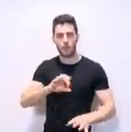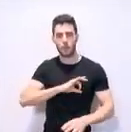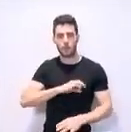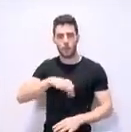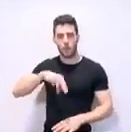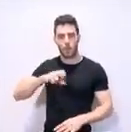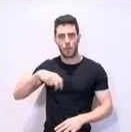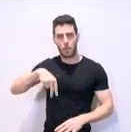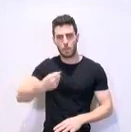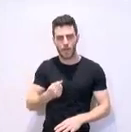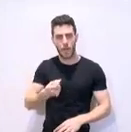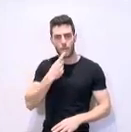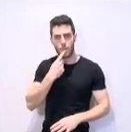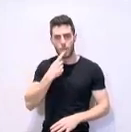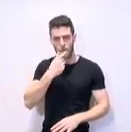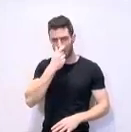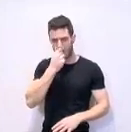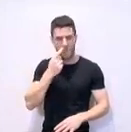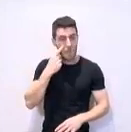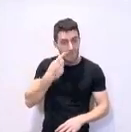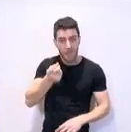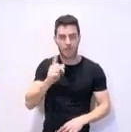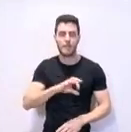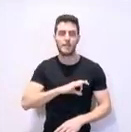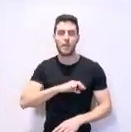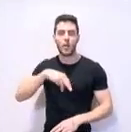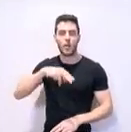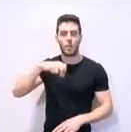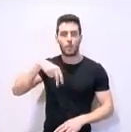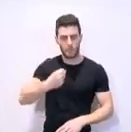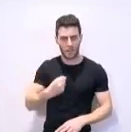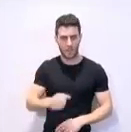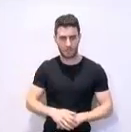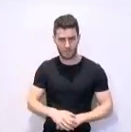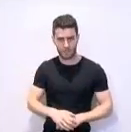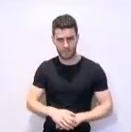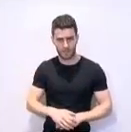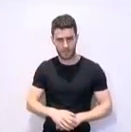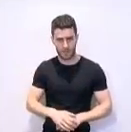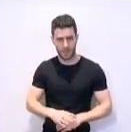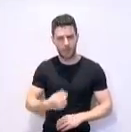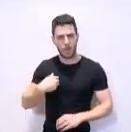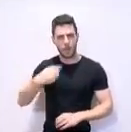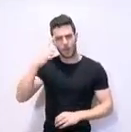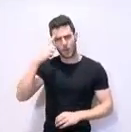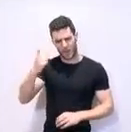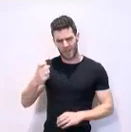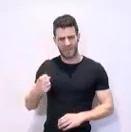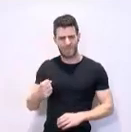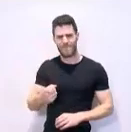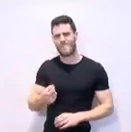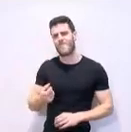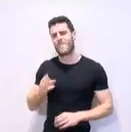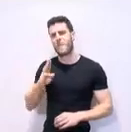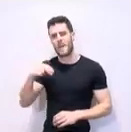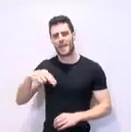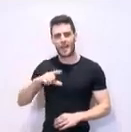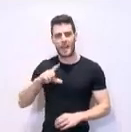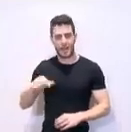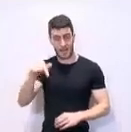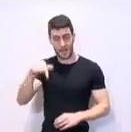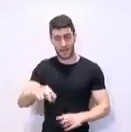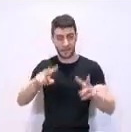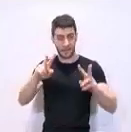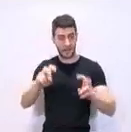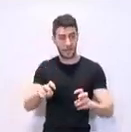totum revolutum, mire, señor Mena, lo que es poco totum revolutum es traer PNLs que consisten